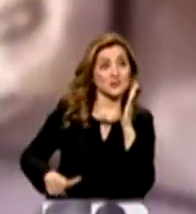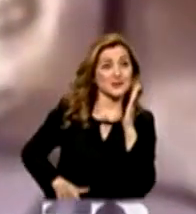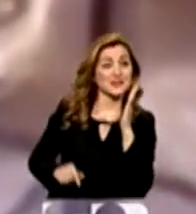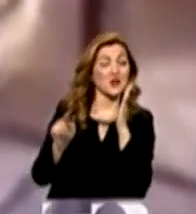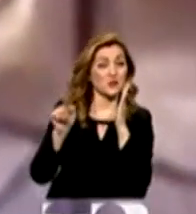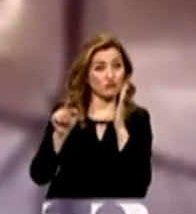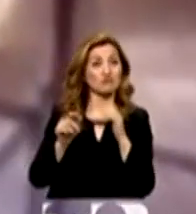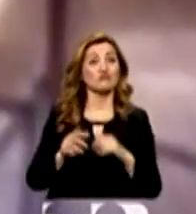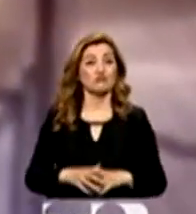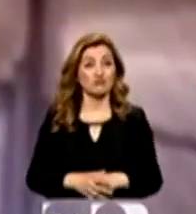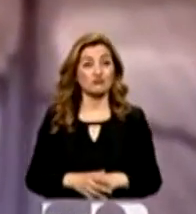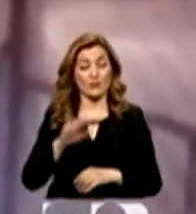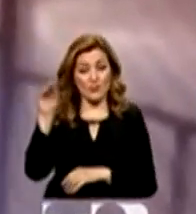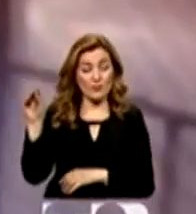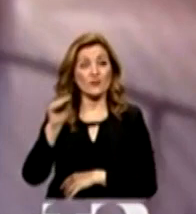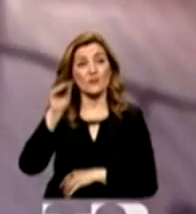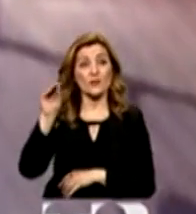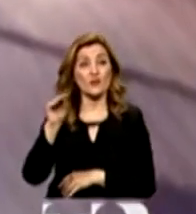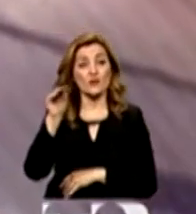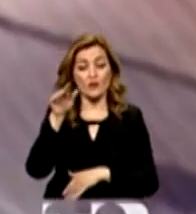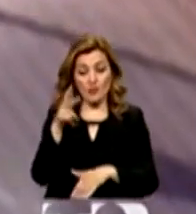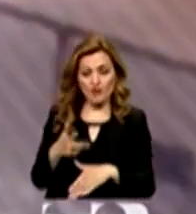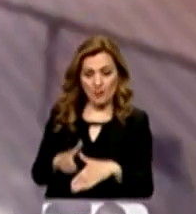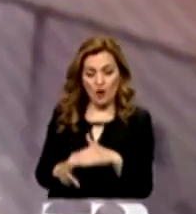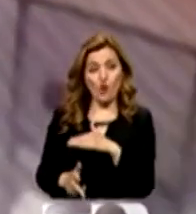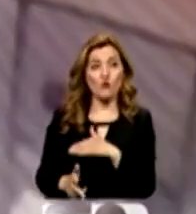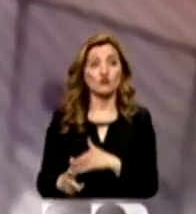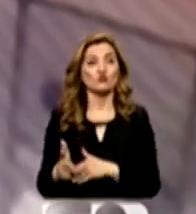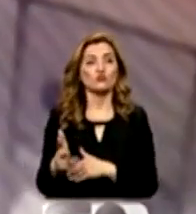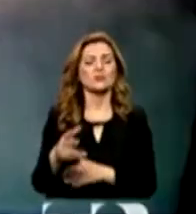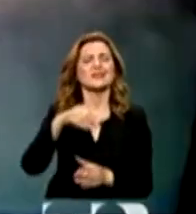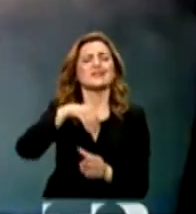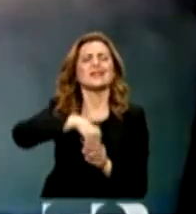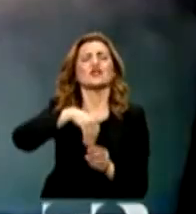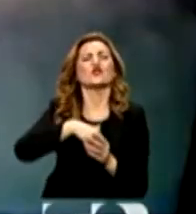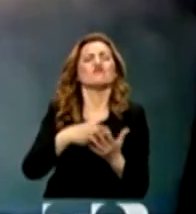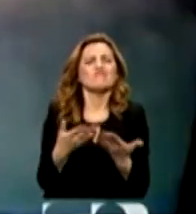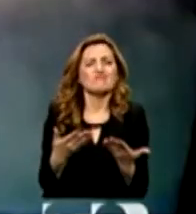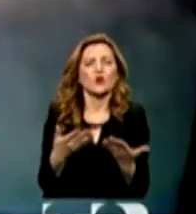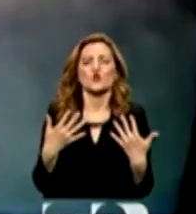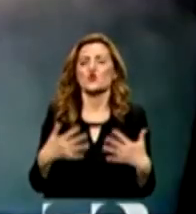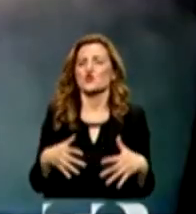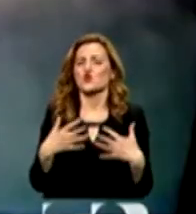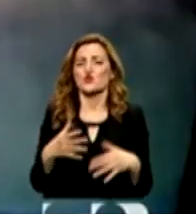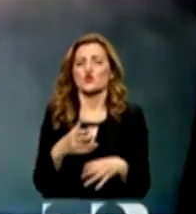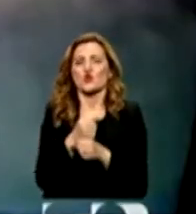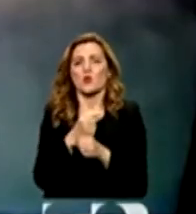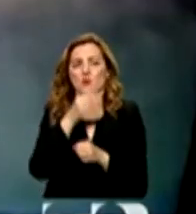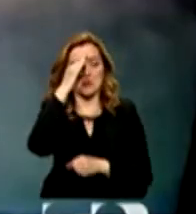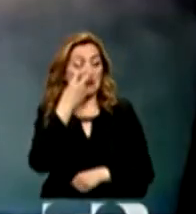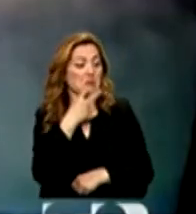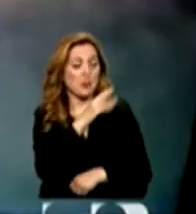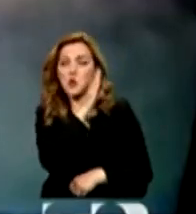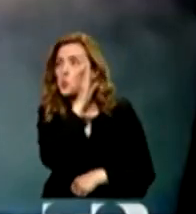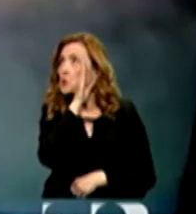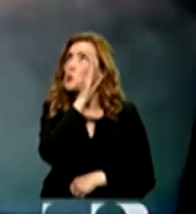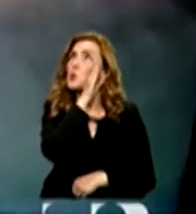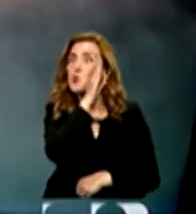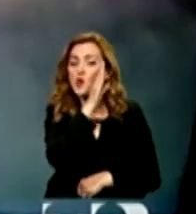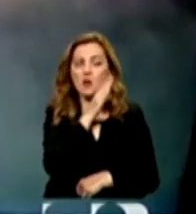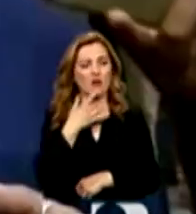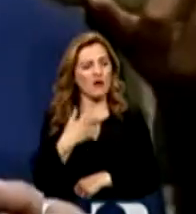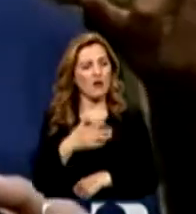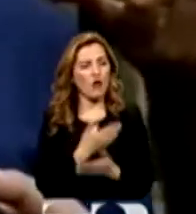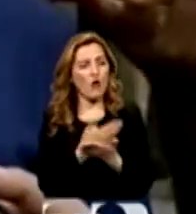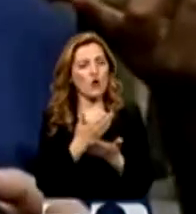eran ambulancia, ingresó y dentro de estos pasaron los filtros de seguridad, ingresando objetos prohibidos